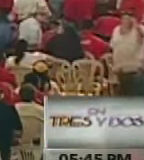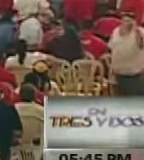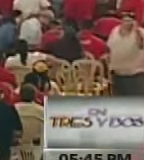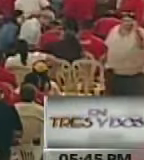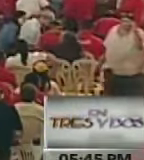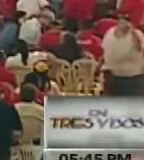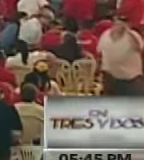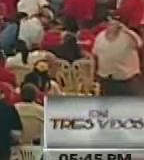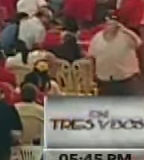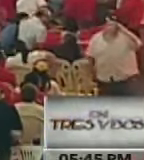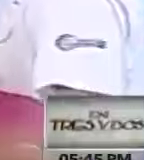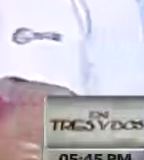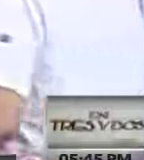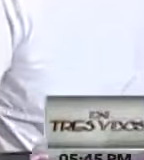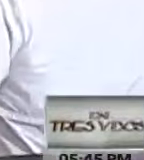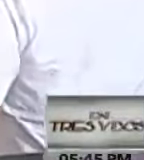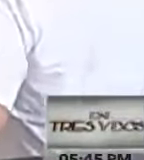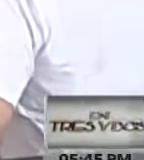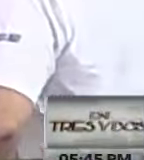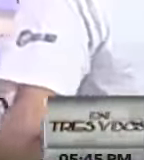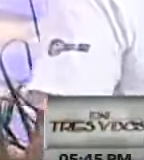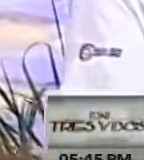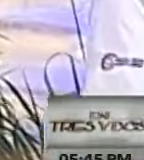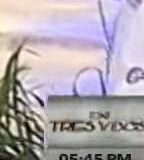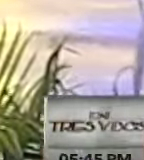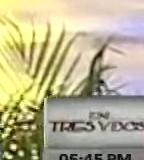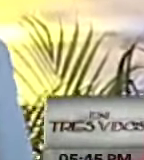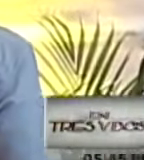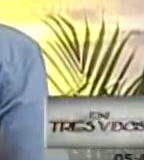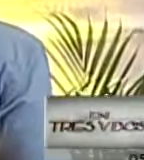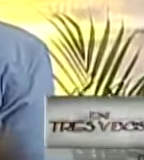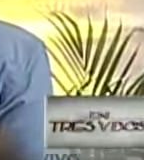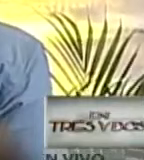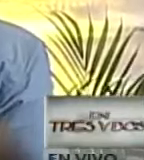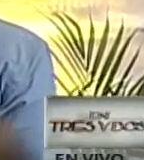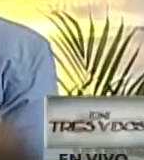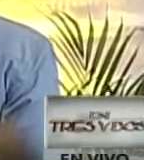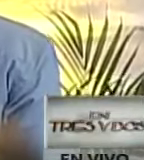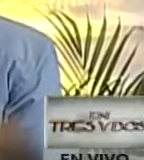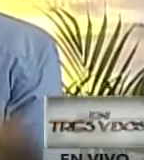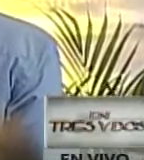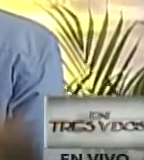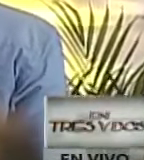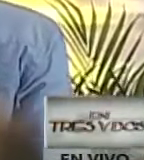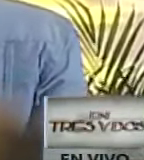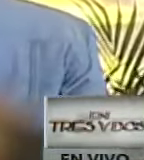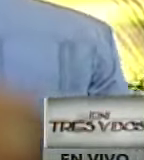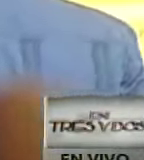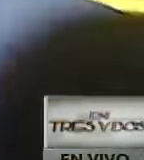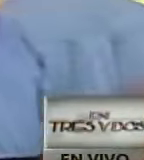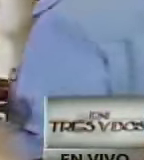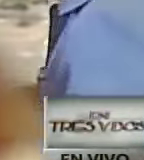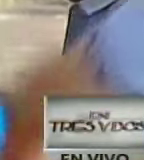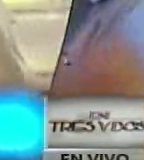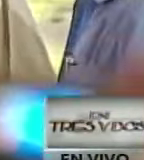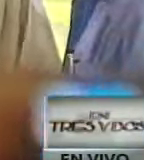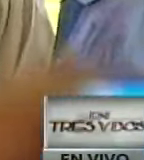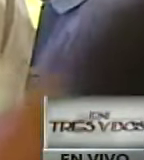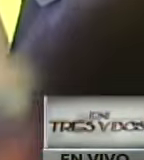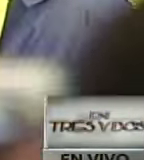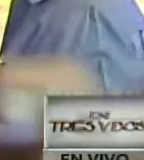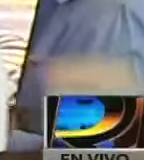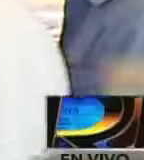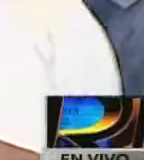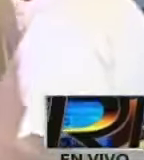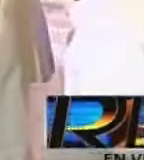pueblo de manera fácil y accesible. ¿Cuáles son tus propuestas para el fortalecimiento de su producción y para que de alguna manera ustedes coadyuven en